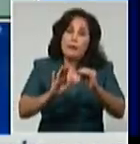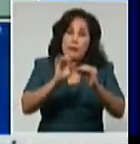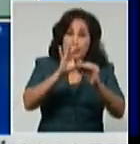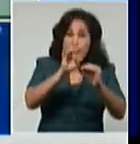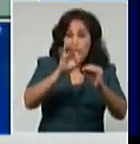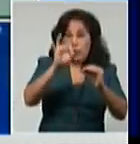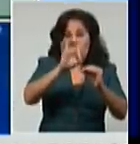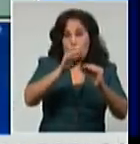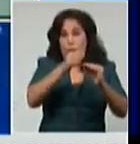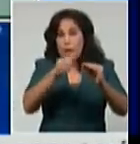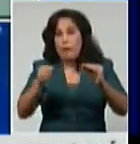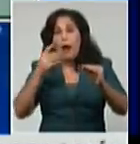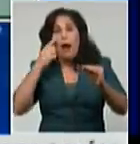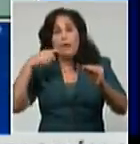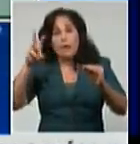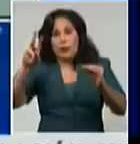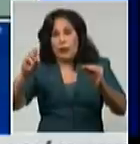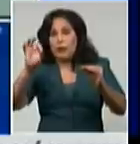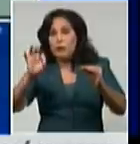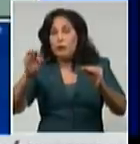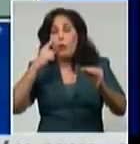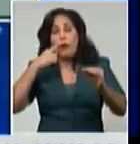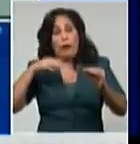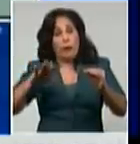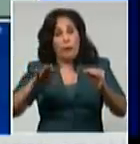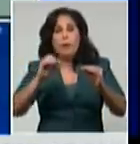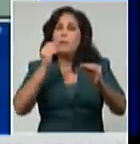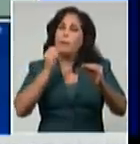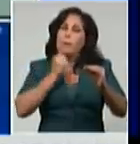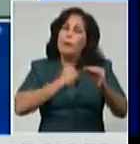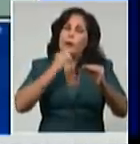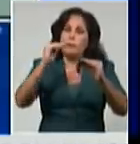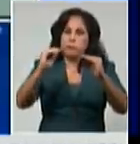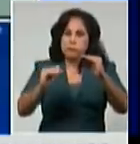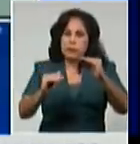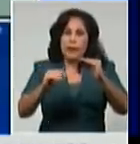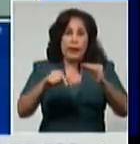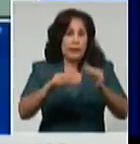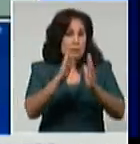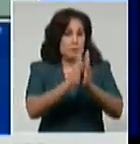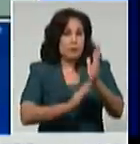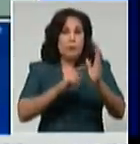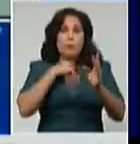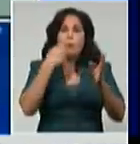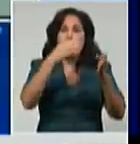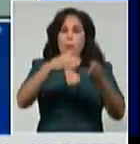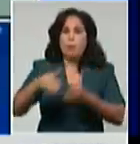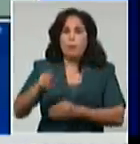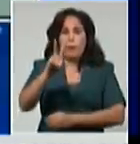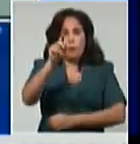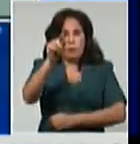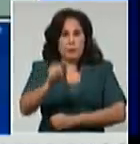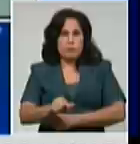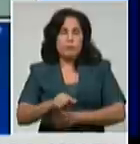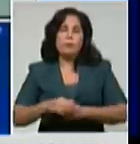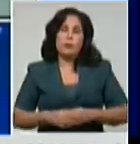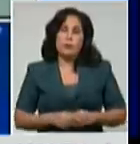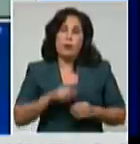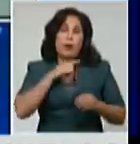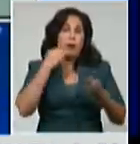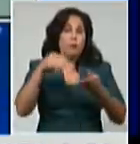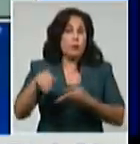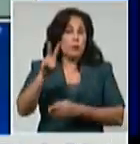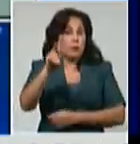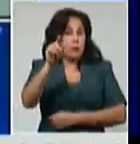mes. En este mes hemos tenido que lamentar el fallecimiento de 2 personas, que hace